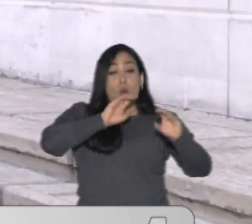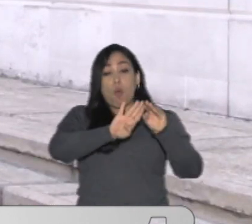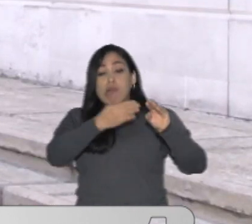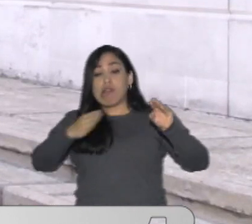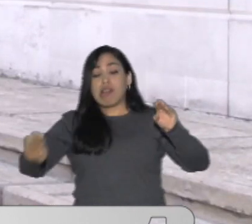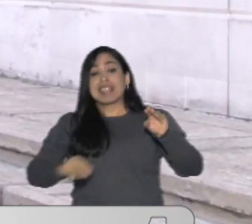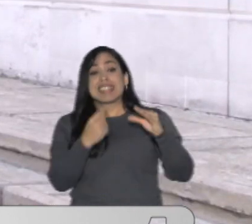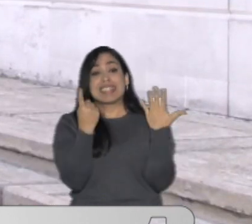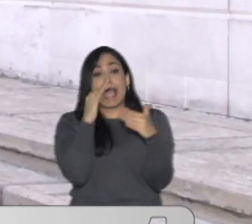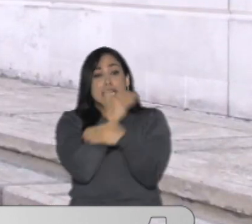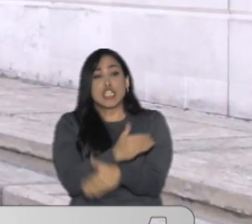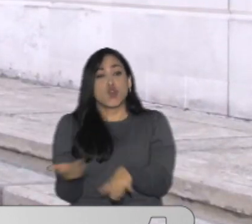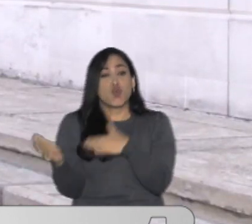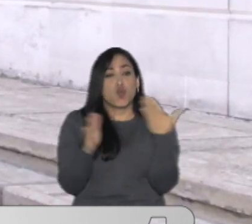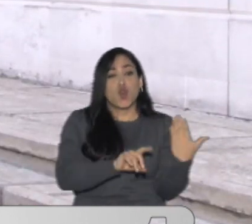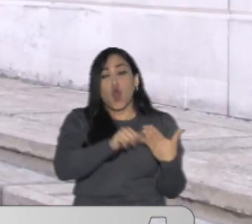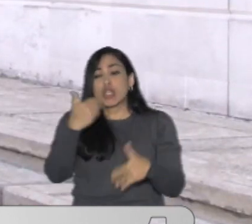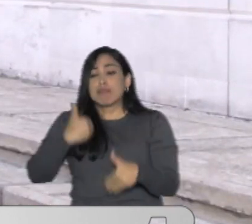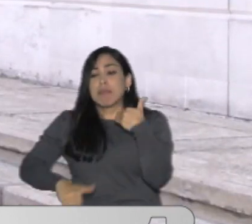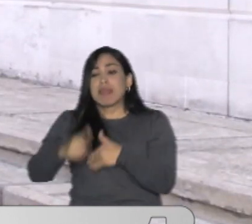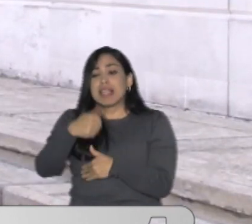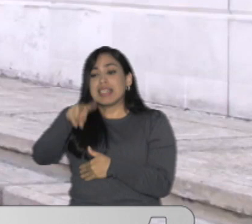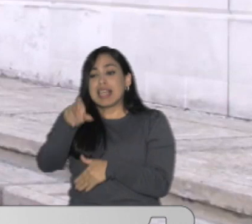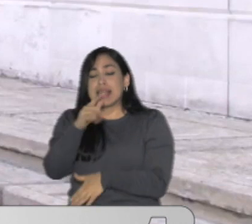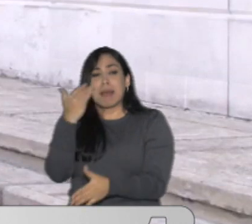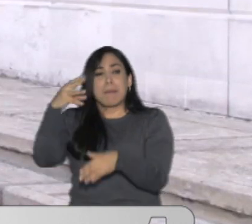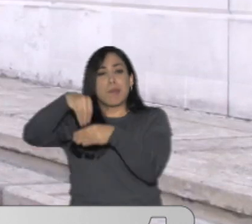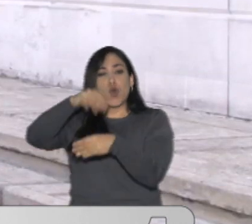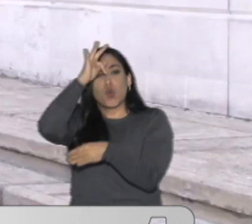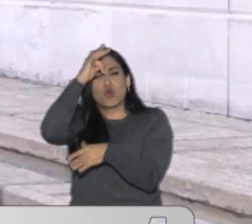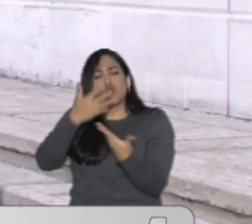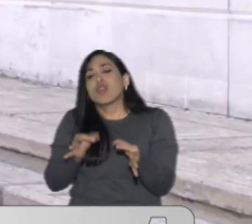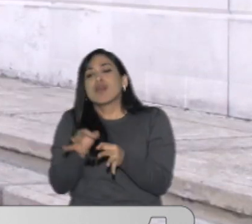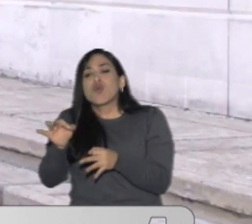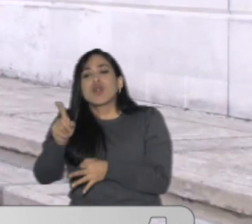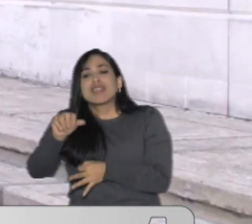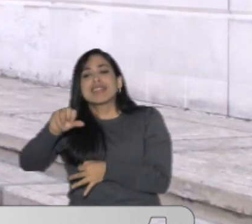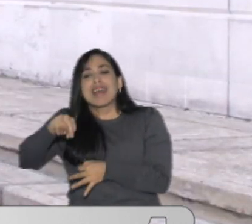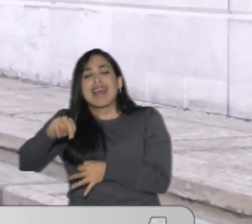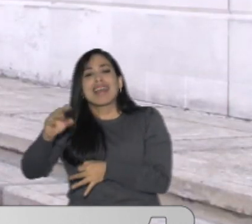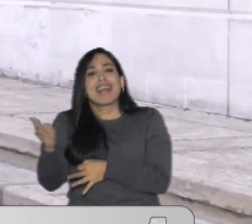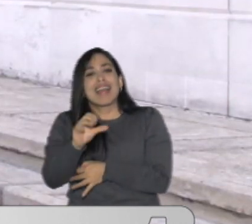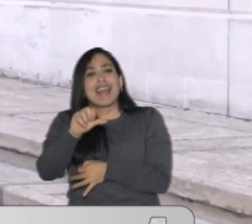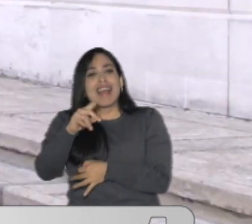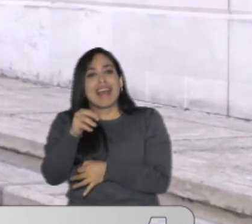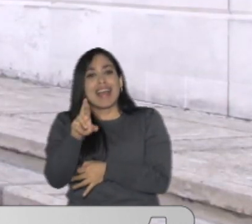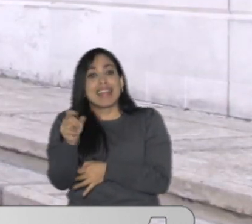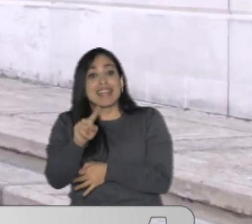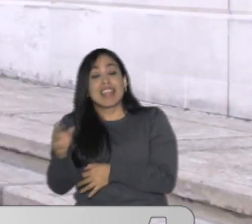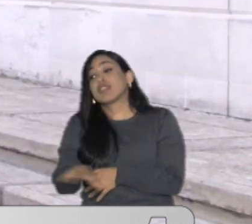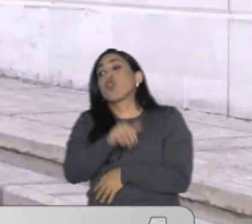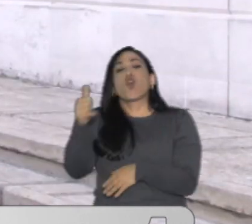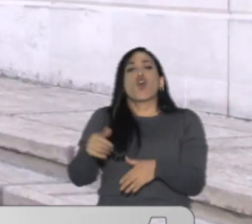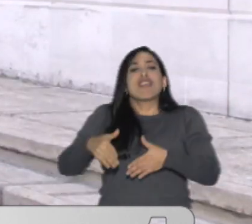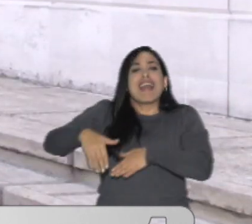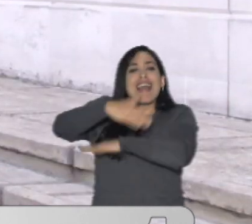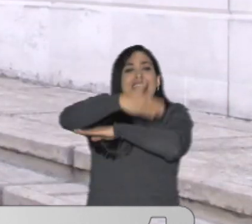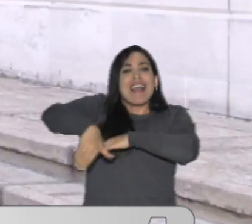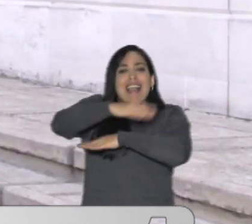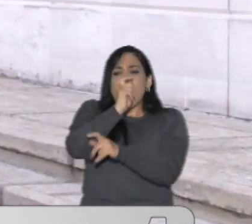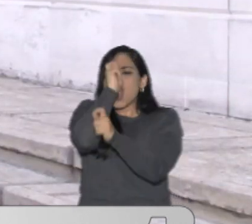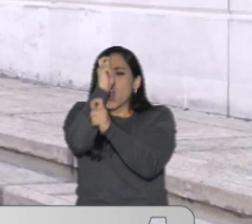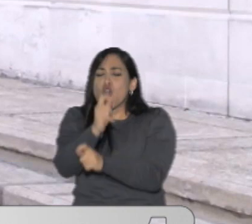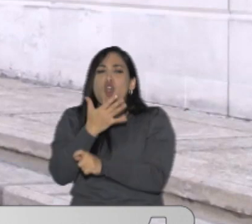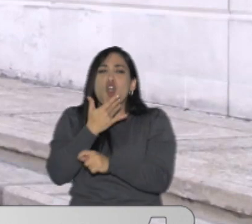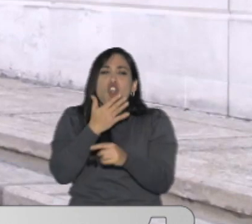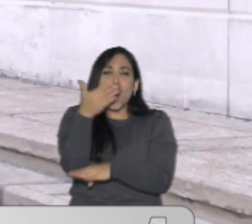cobró la vida de 6 niños y heridas a 17 más en San Andrés, Santander. Entre tanto, en una calle de honor con banderas blancas fueron